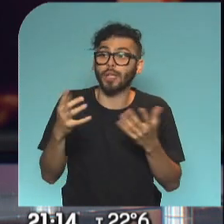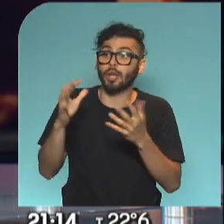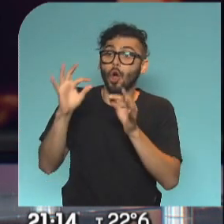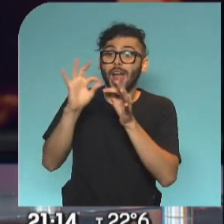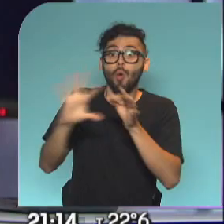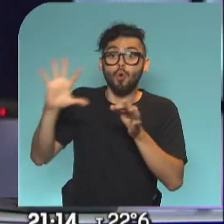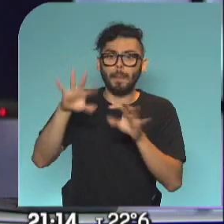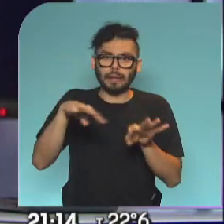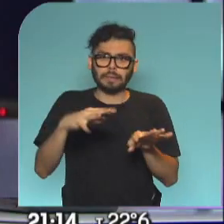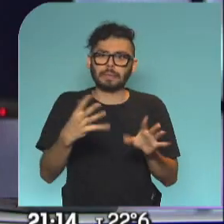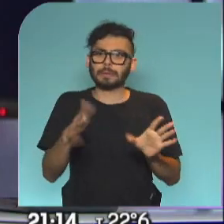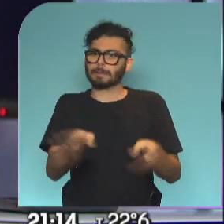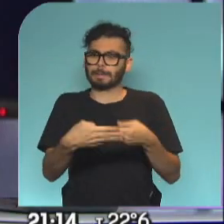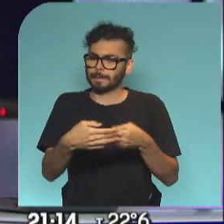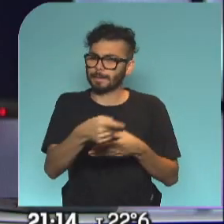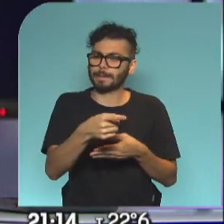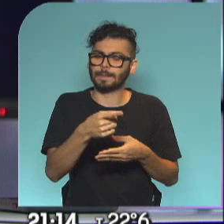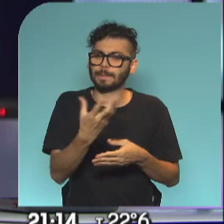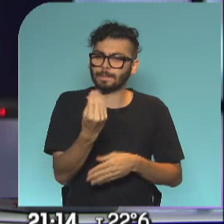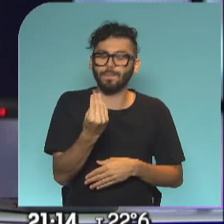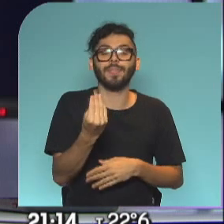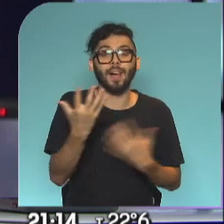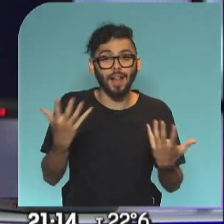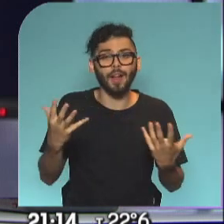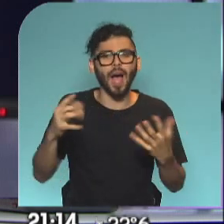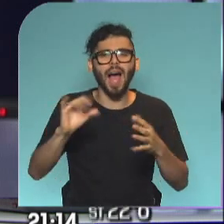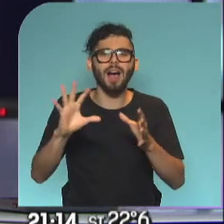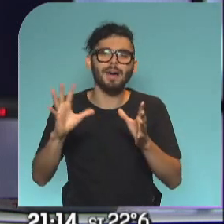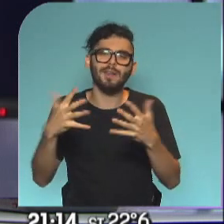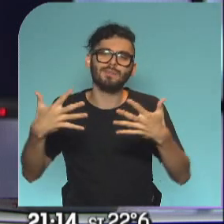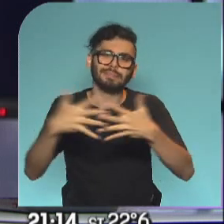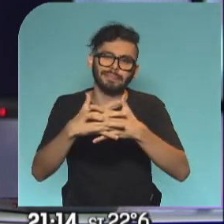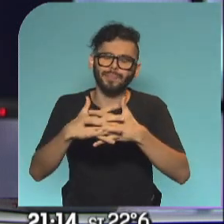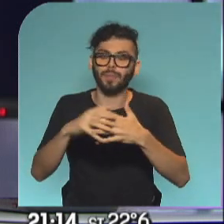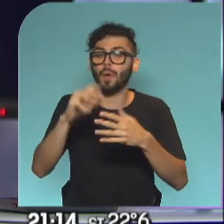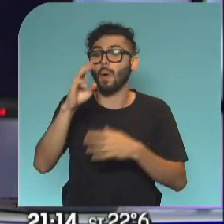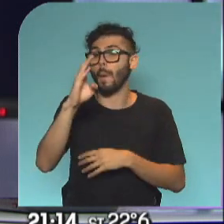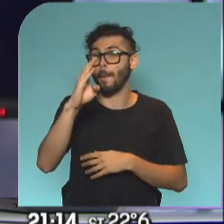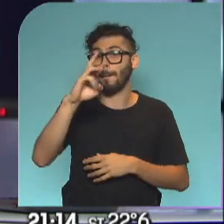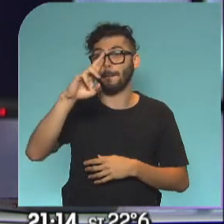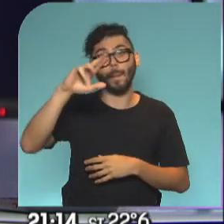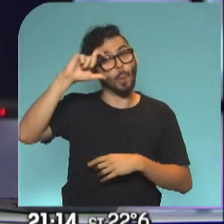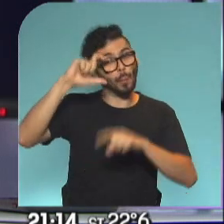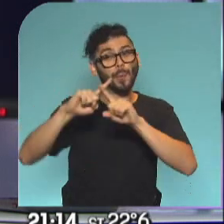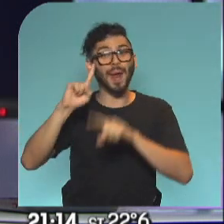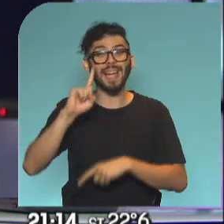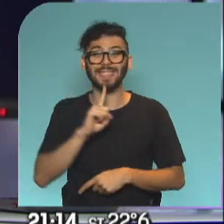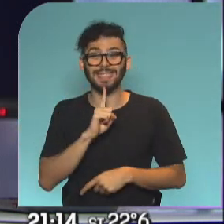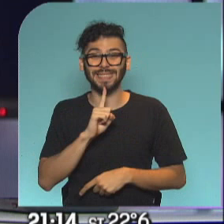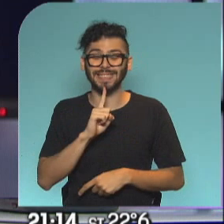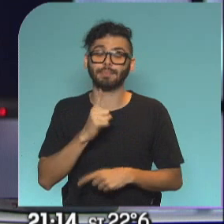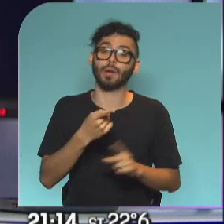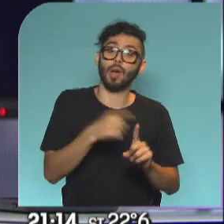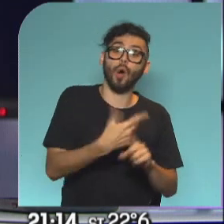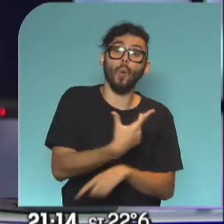Sí, recordemos que en este caso está todo bastante combinado, el tema del Brexit con el tema de la vacuna, porque fue justamente de ahí